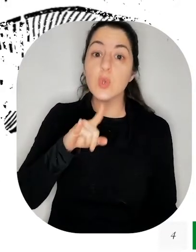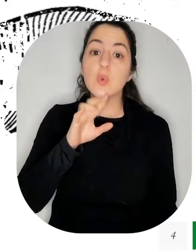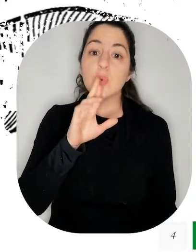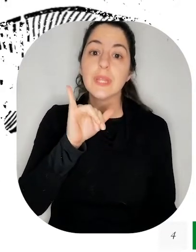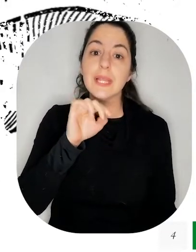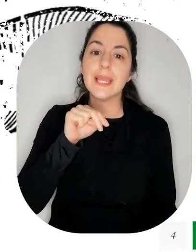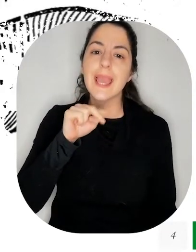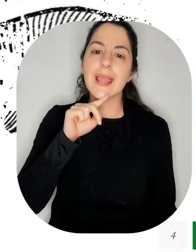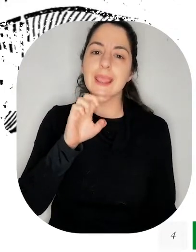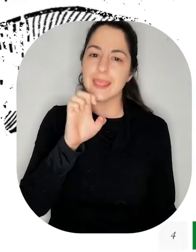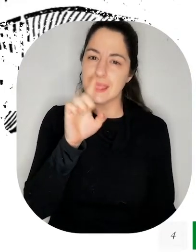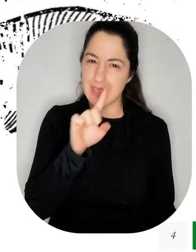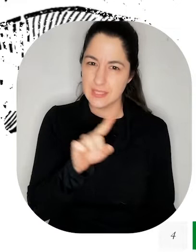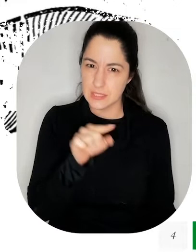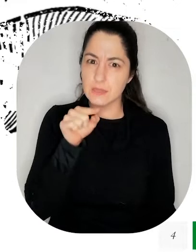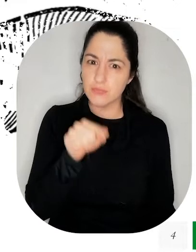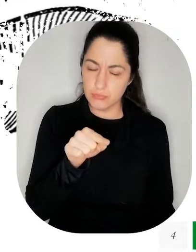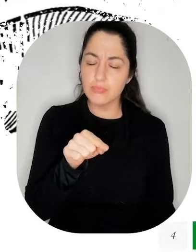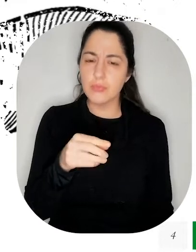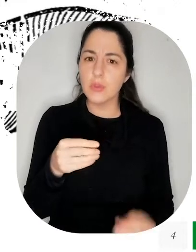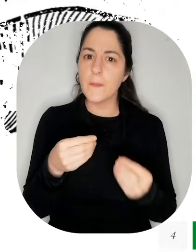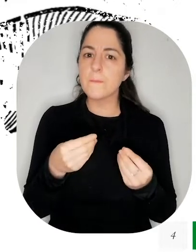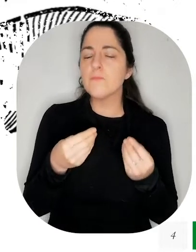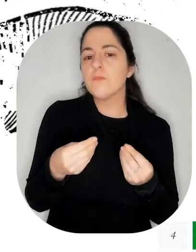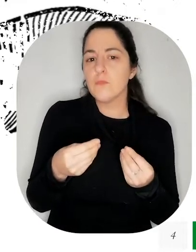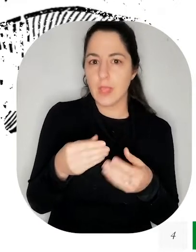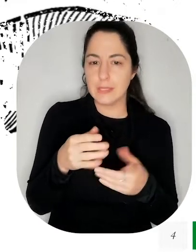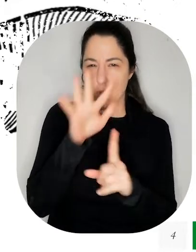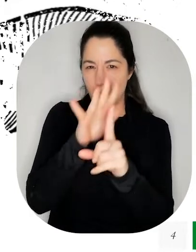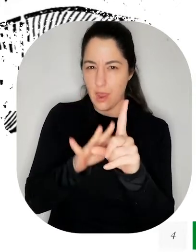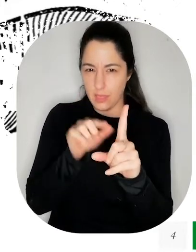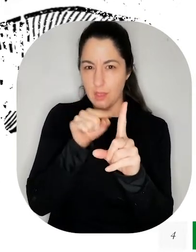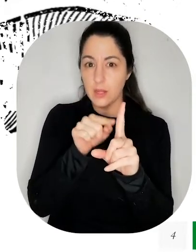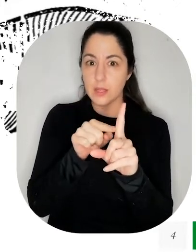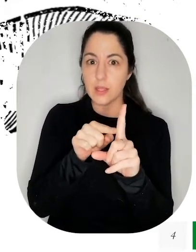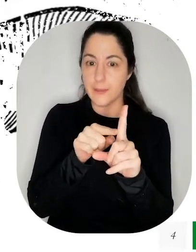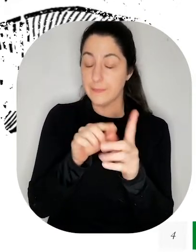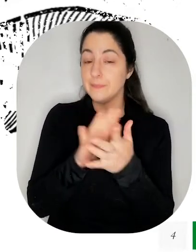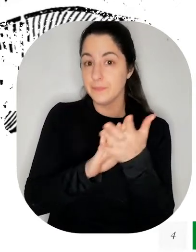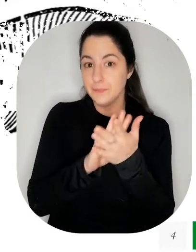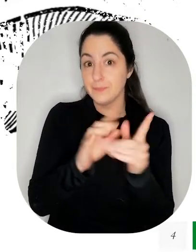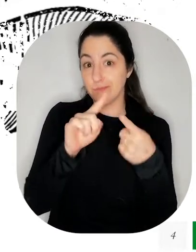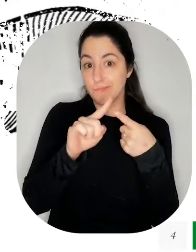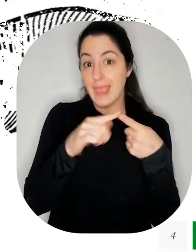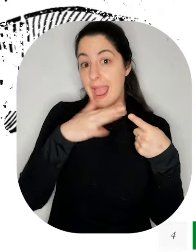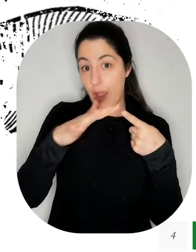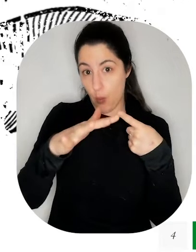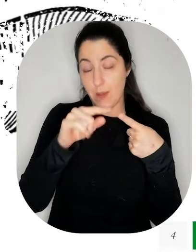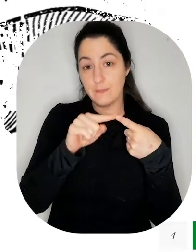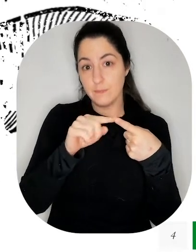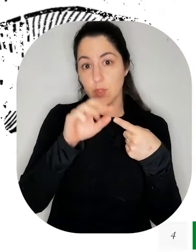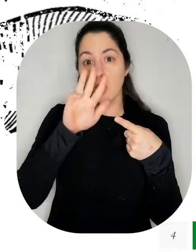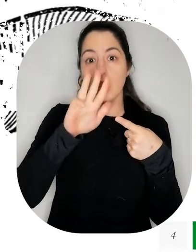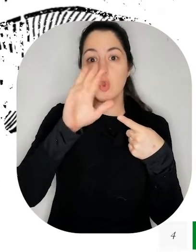Entonces, en cuanto a los nutrientes básicos, que tienen que ver con nuestra alimentación y que es lo que básicamente nos ayuda a sobrevivir, por